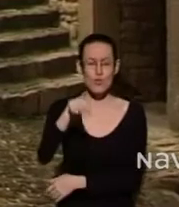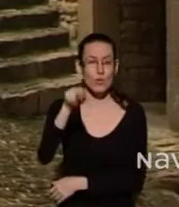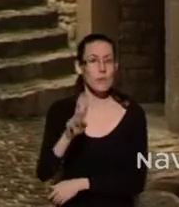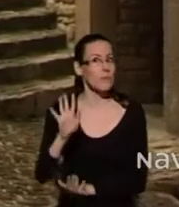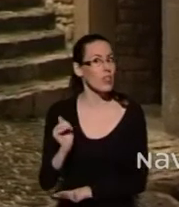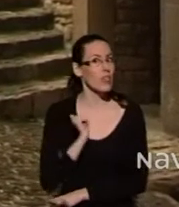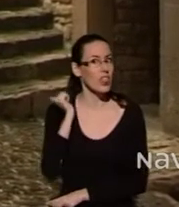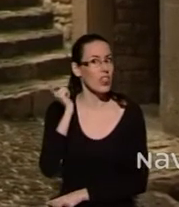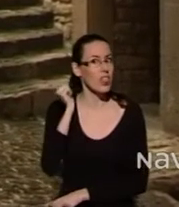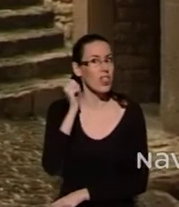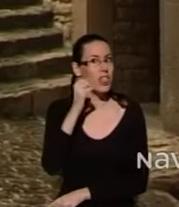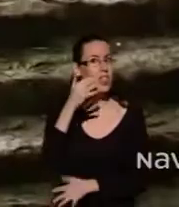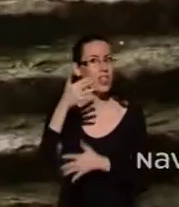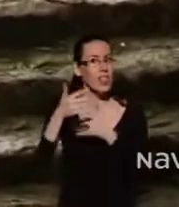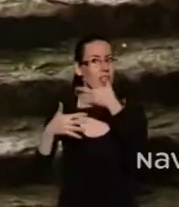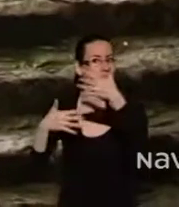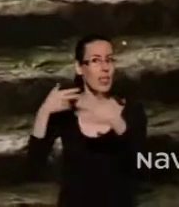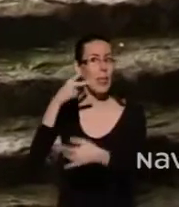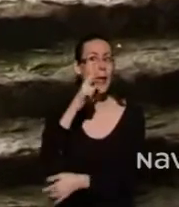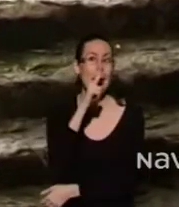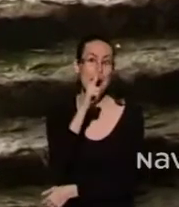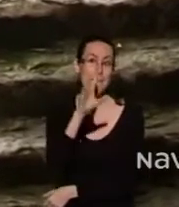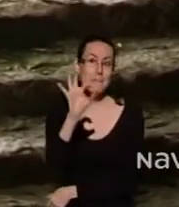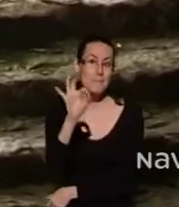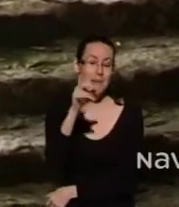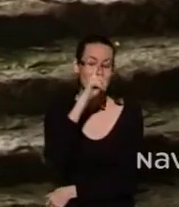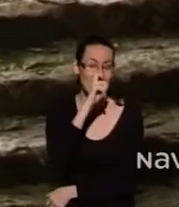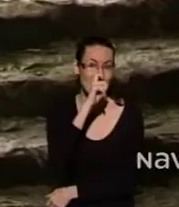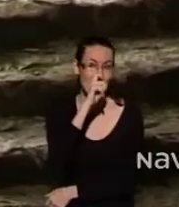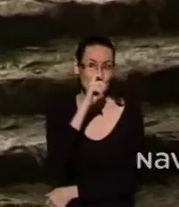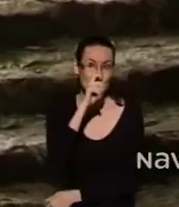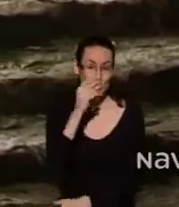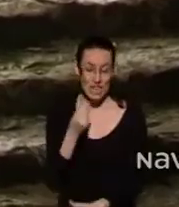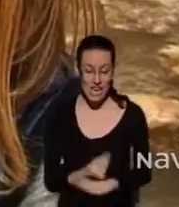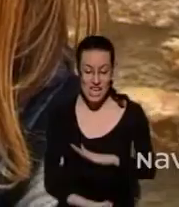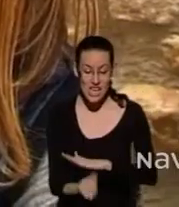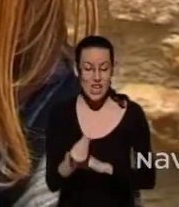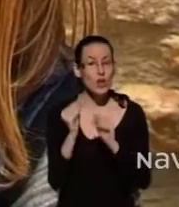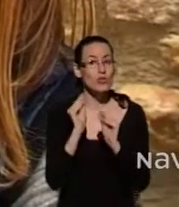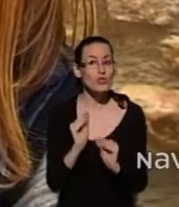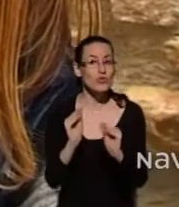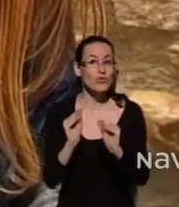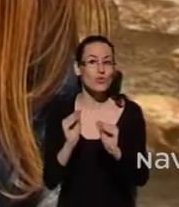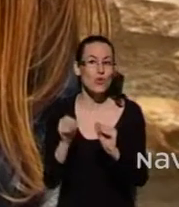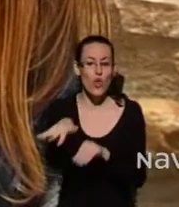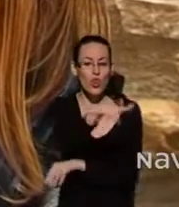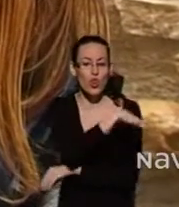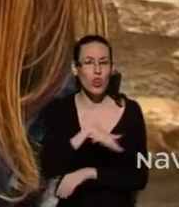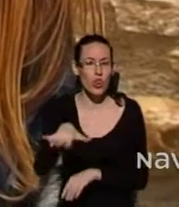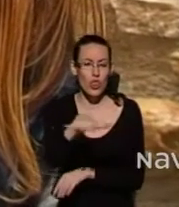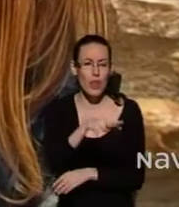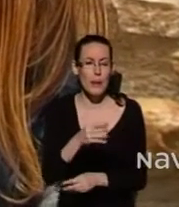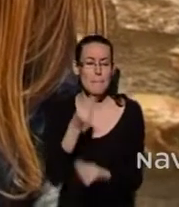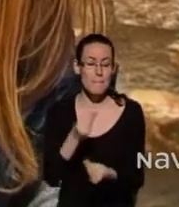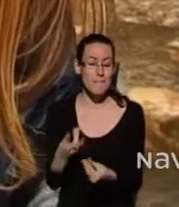20 años después, su descendiente, Martínez de Aibar, Martín Martínez de Aibar, pues lo rehabilitó, hizo una pequeña torre con